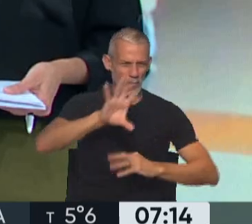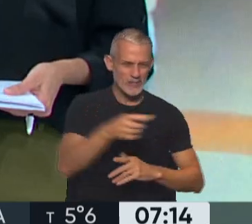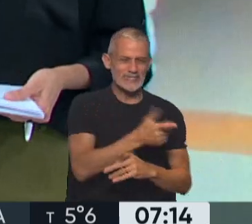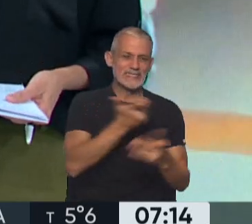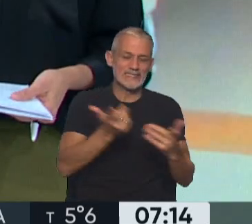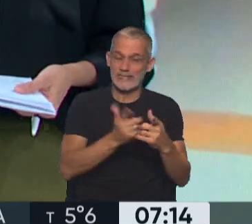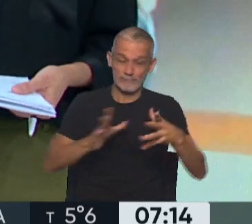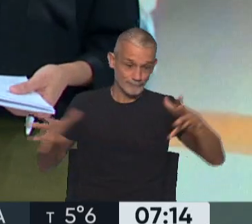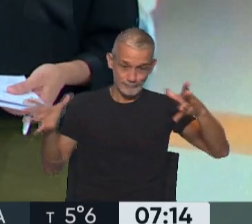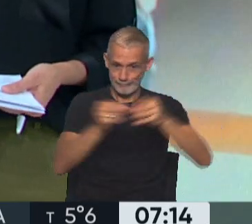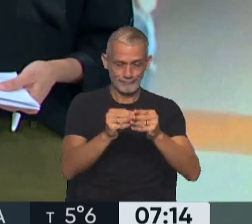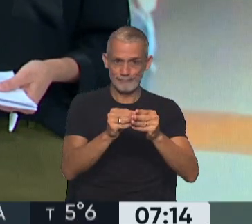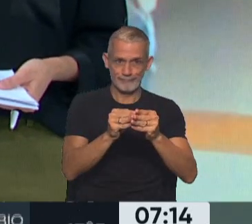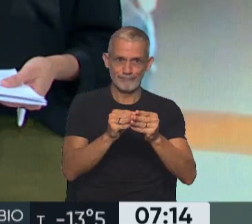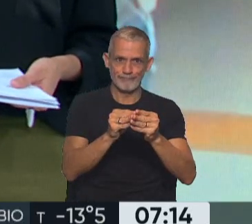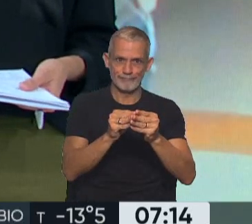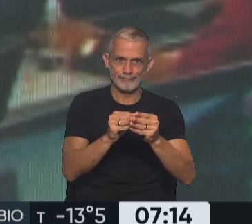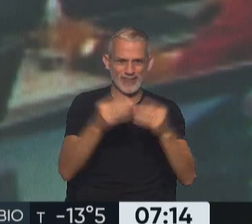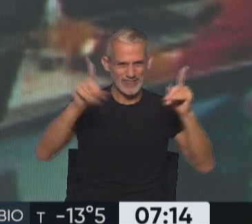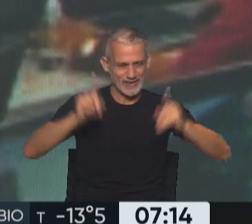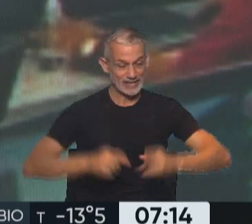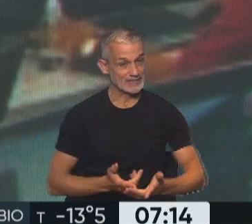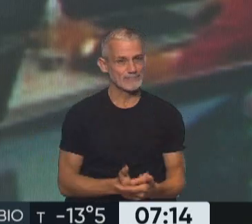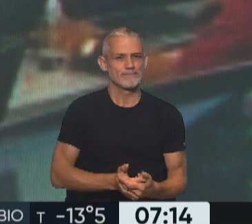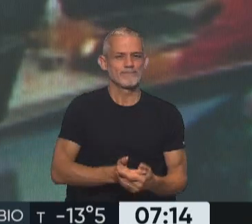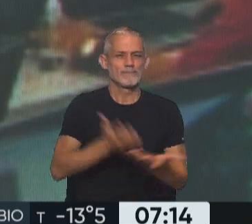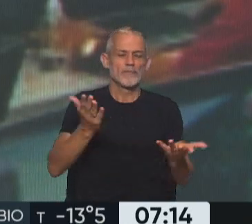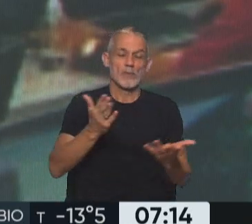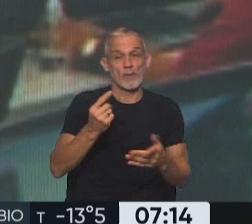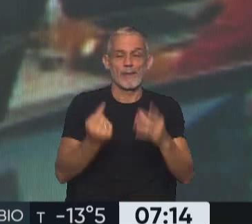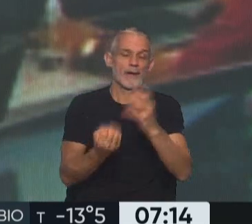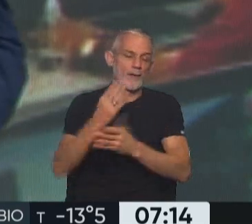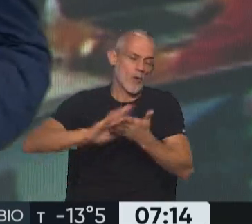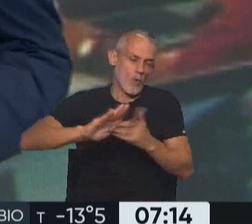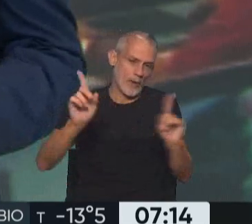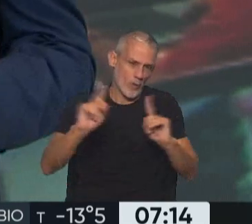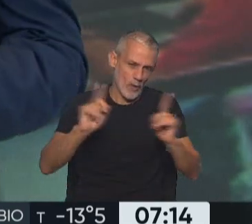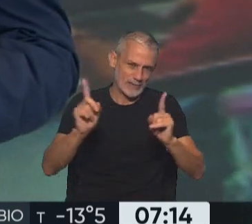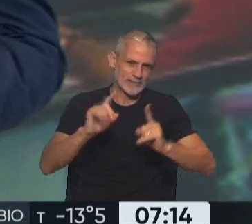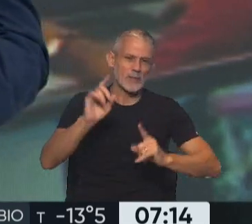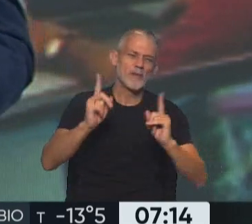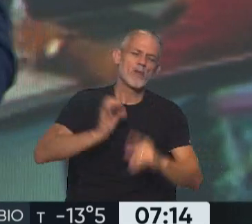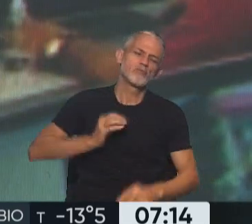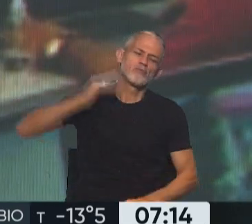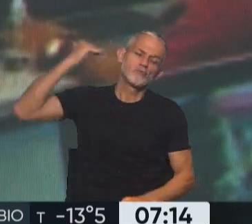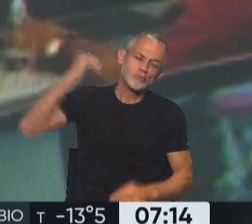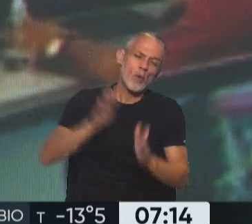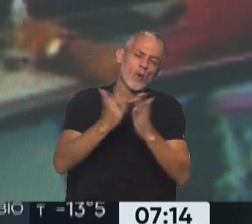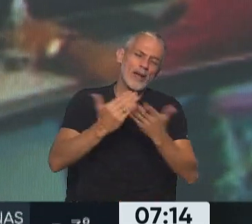combo todo toma otro sentido, ¿no? Sí, no han inventado nada nuevo, ¿no? Desde George Orwell en el